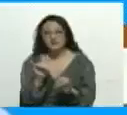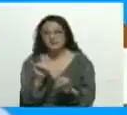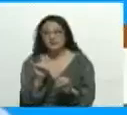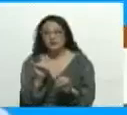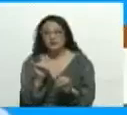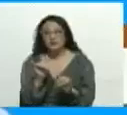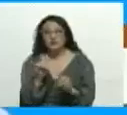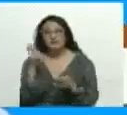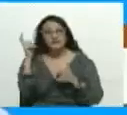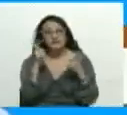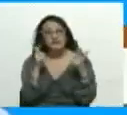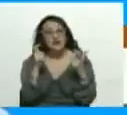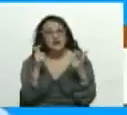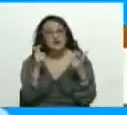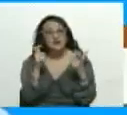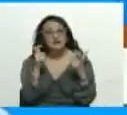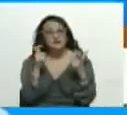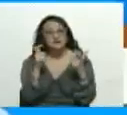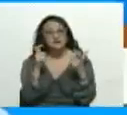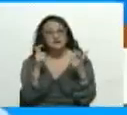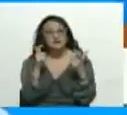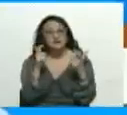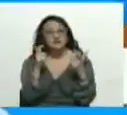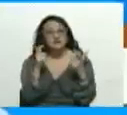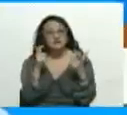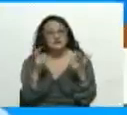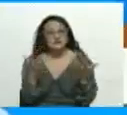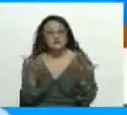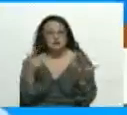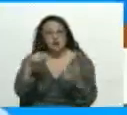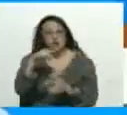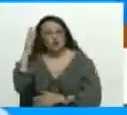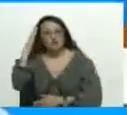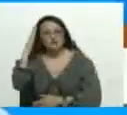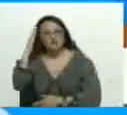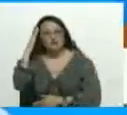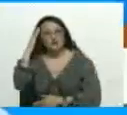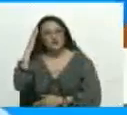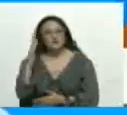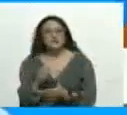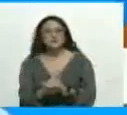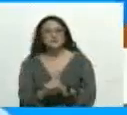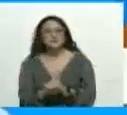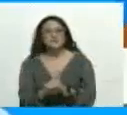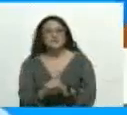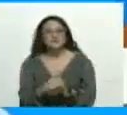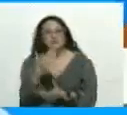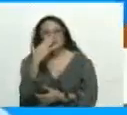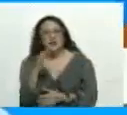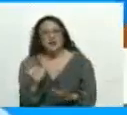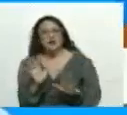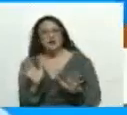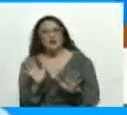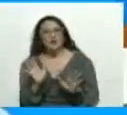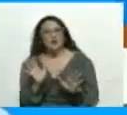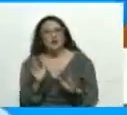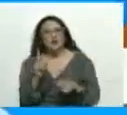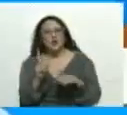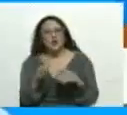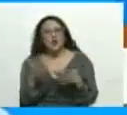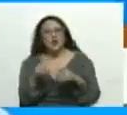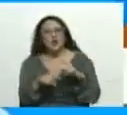Hugo Chávez era inclemente con la crítica lo sabemos todos no no le temblaba el pulso para decir en qué cosas